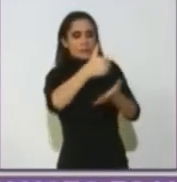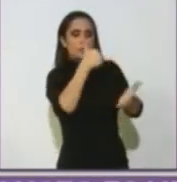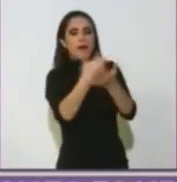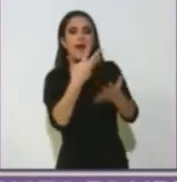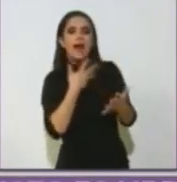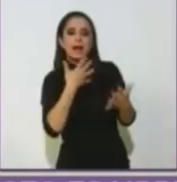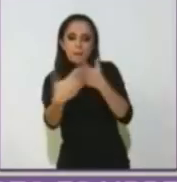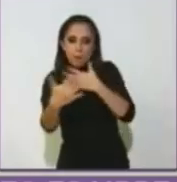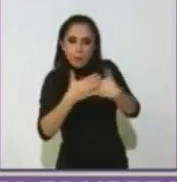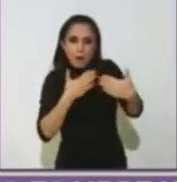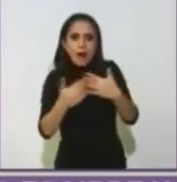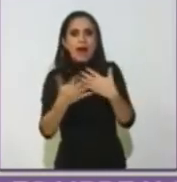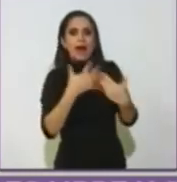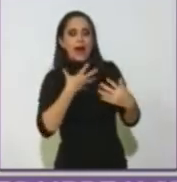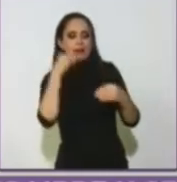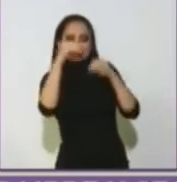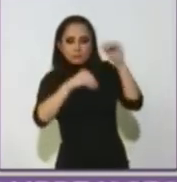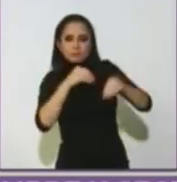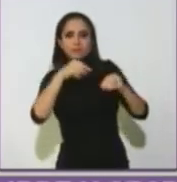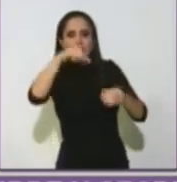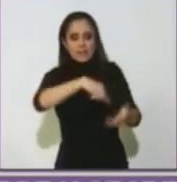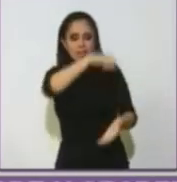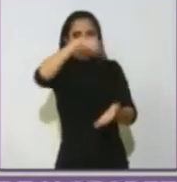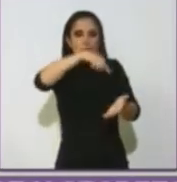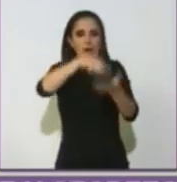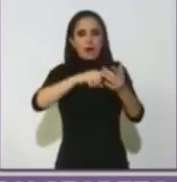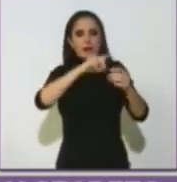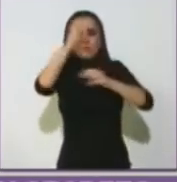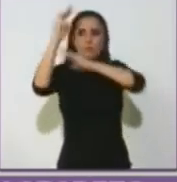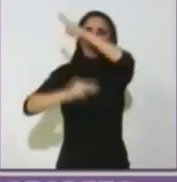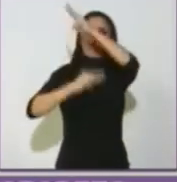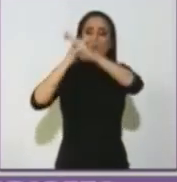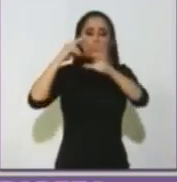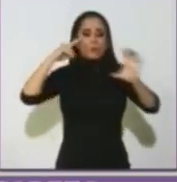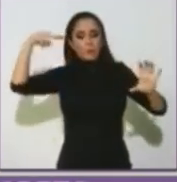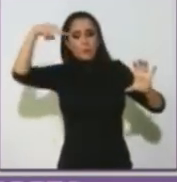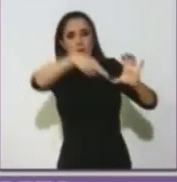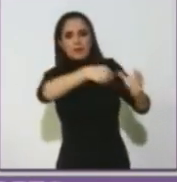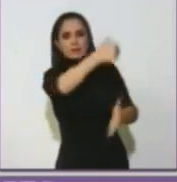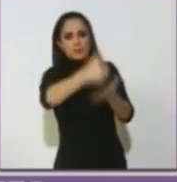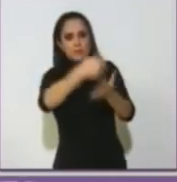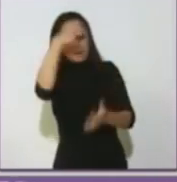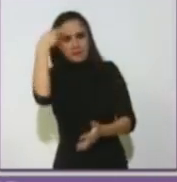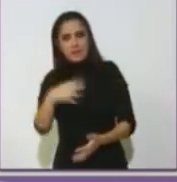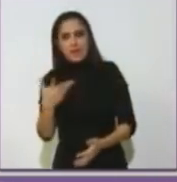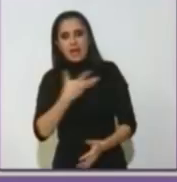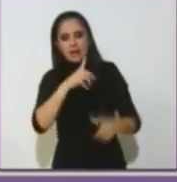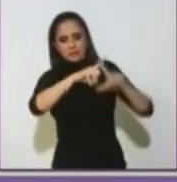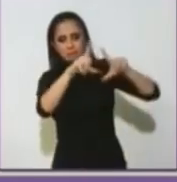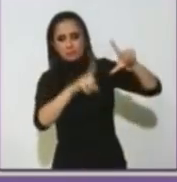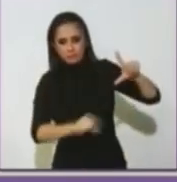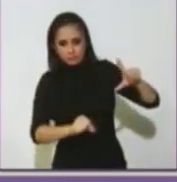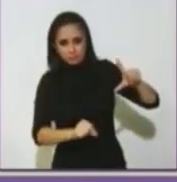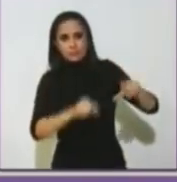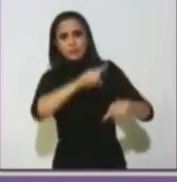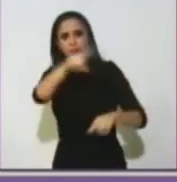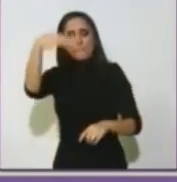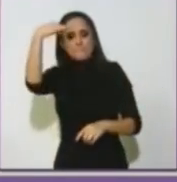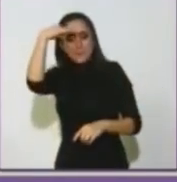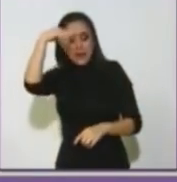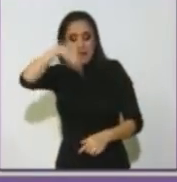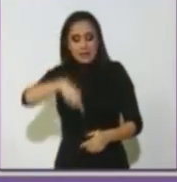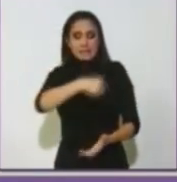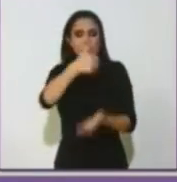que tiene un lugar en el mundo y tiene un lugar en los corazones de todos los que vivimos en este país pensemos en ella pensemos